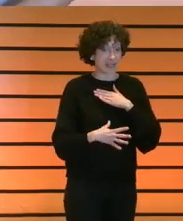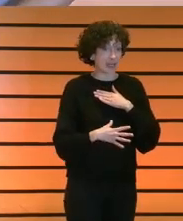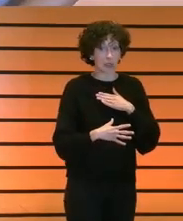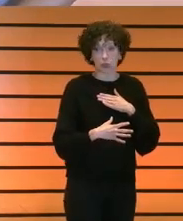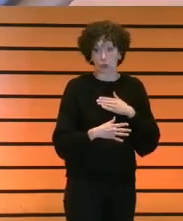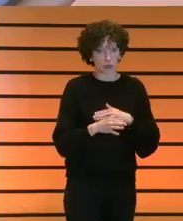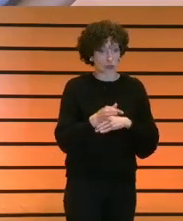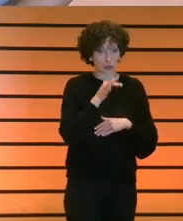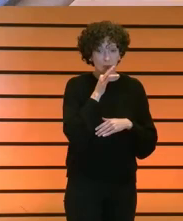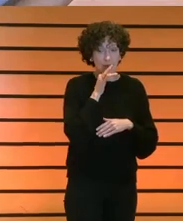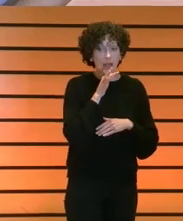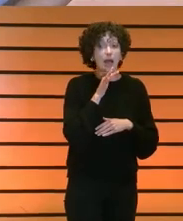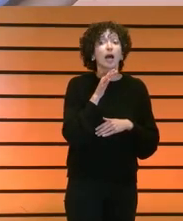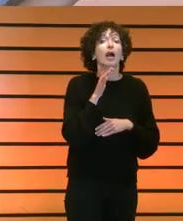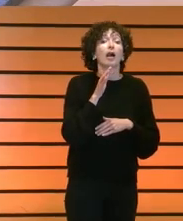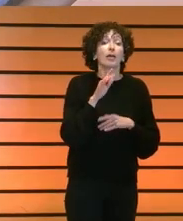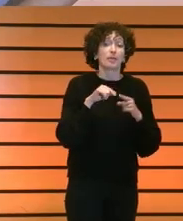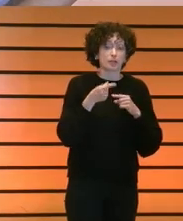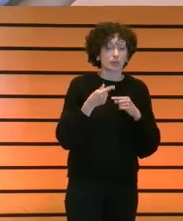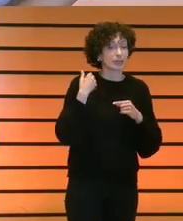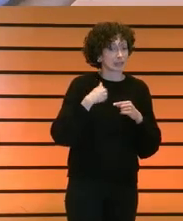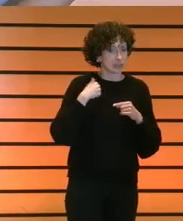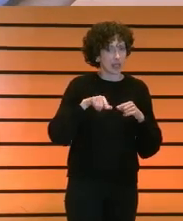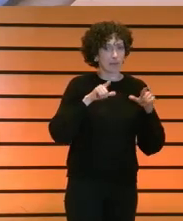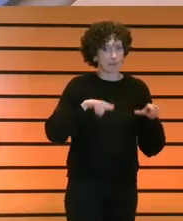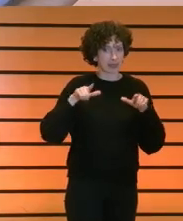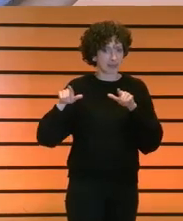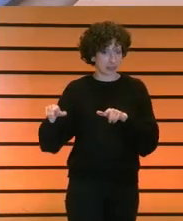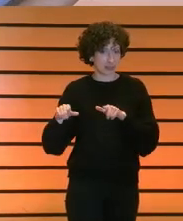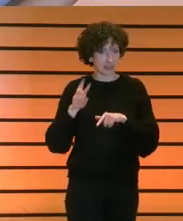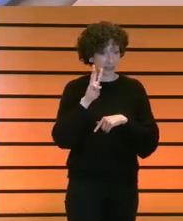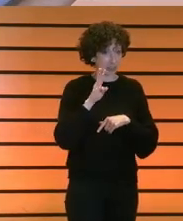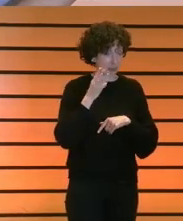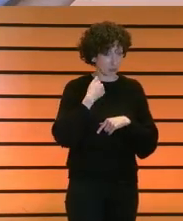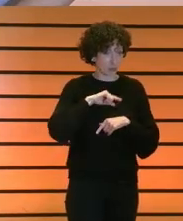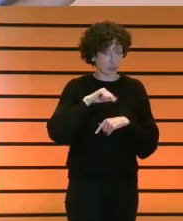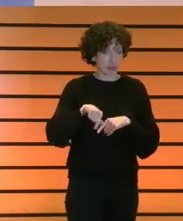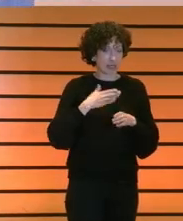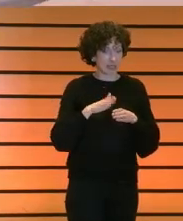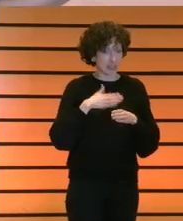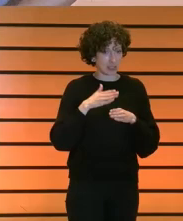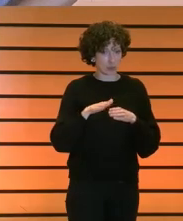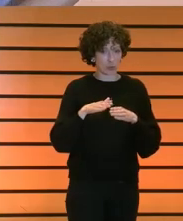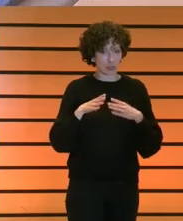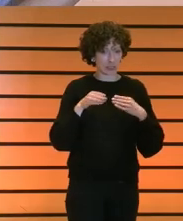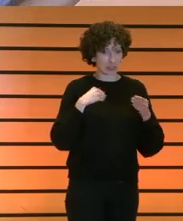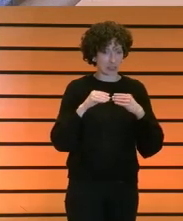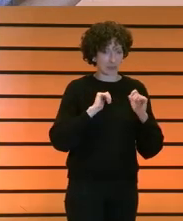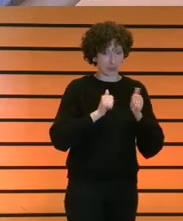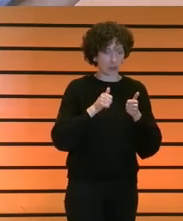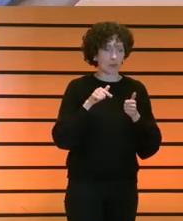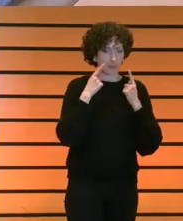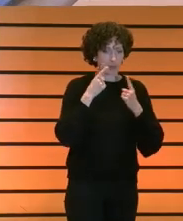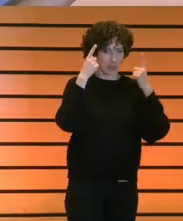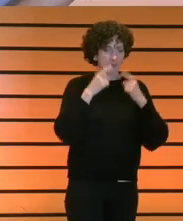marcha hasta que no se ha puesto en nuestras 3 plantas integrales de tratamiento de residuo textil, que es el Fibersurf. Luego, si queréis, entramos un poco más en